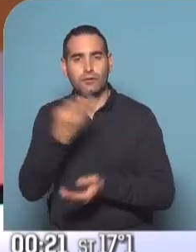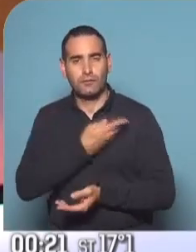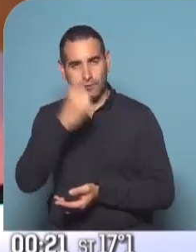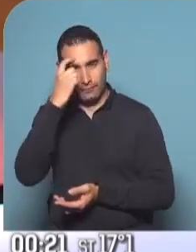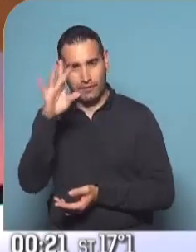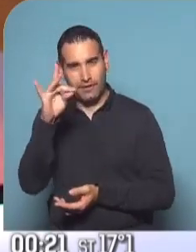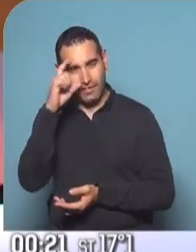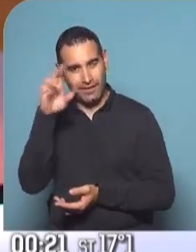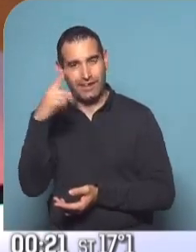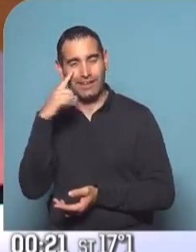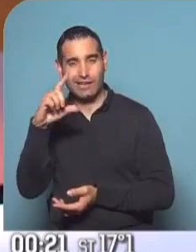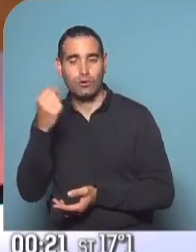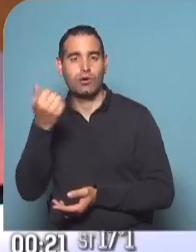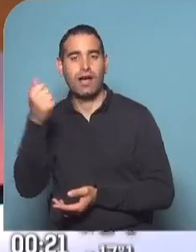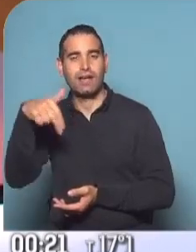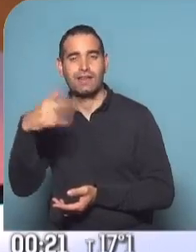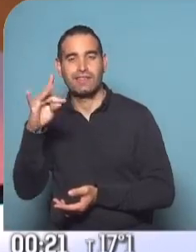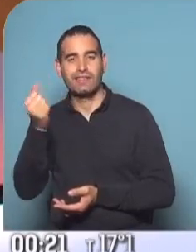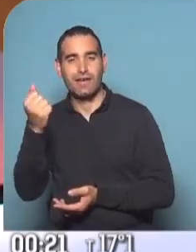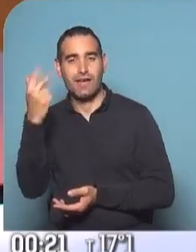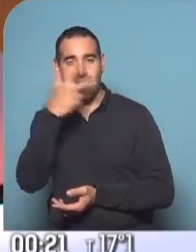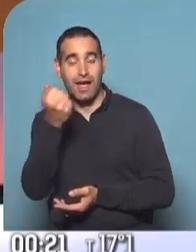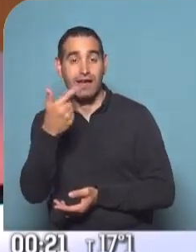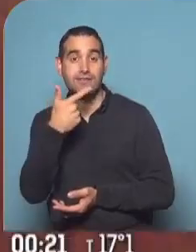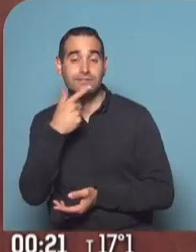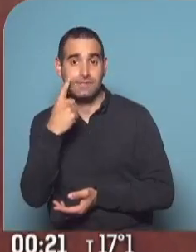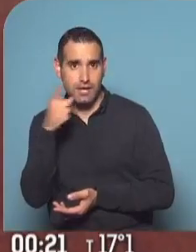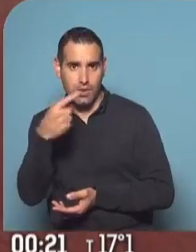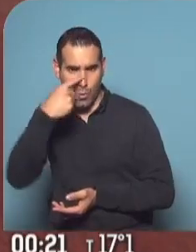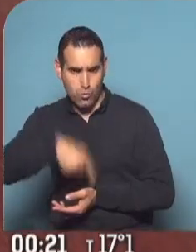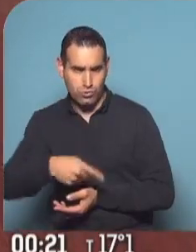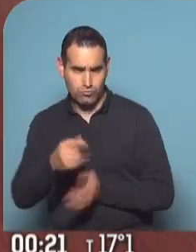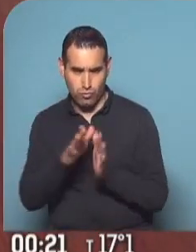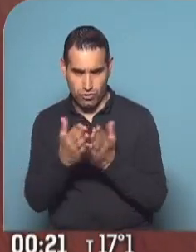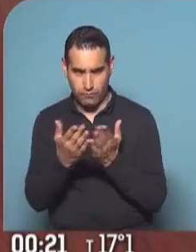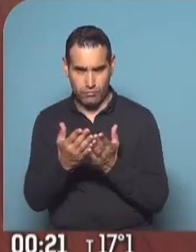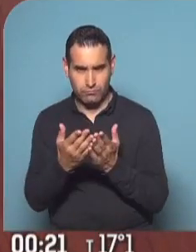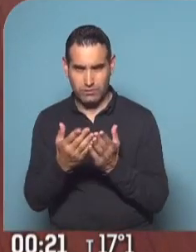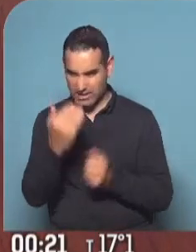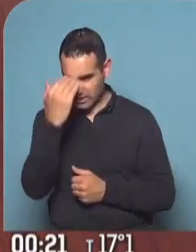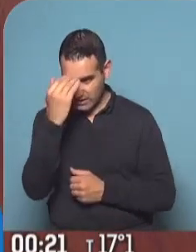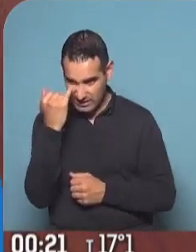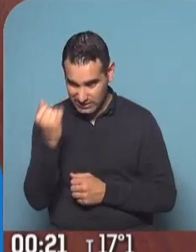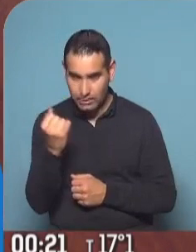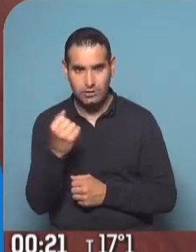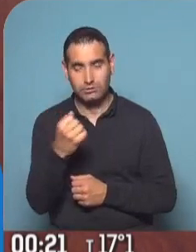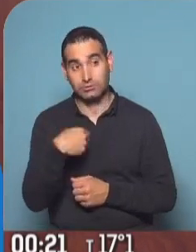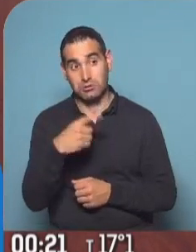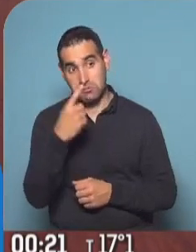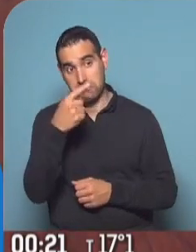andahazi este es su último libro el decimoquinto hoy se ma la cuenta aproximadamente y espero que no sea el